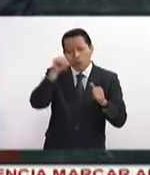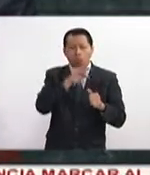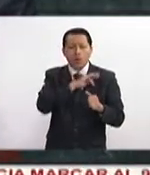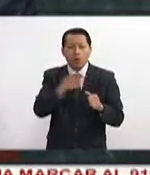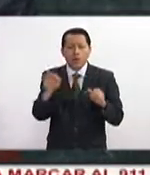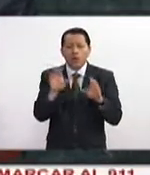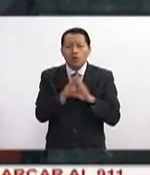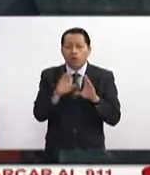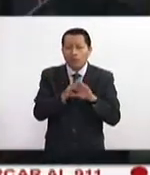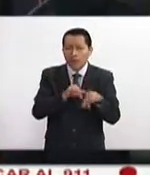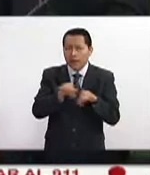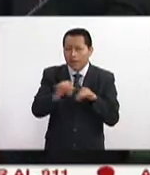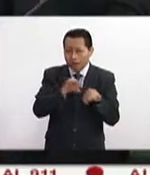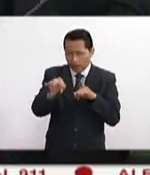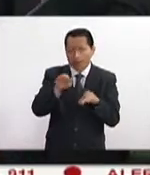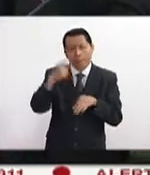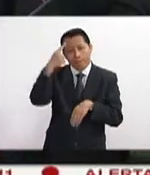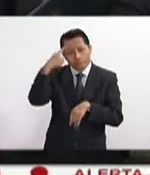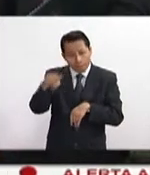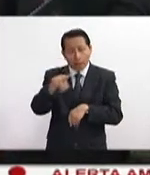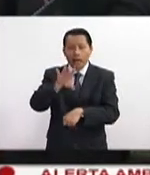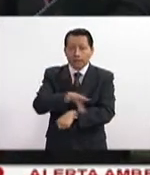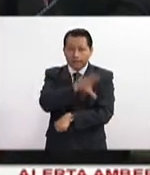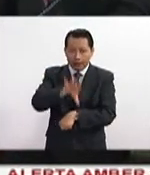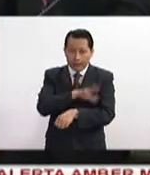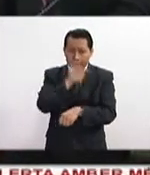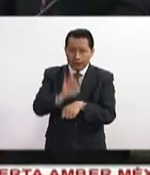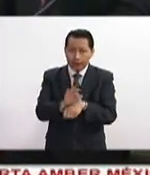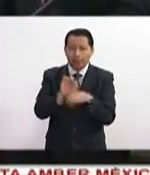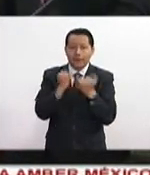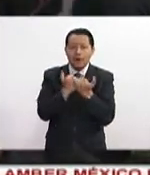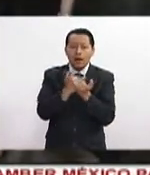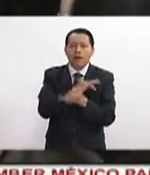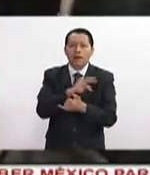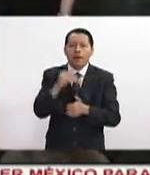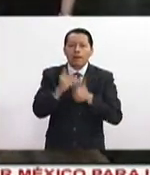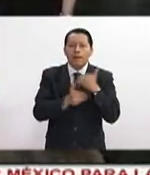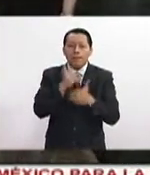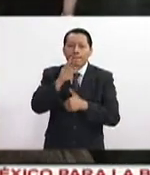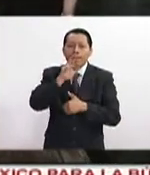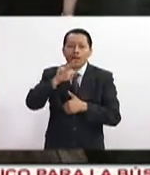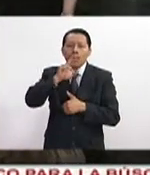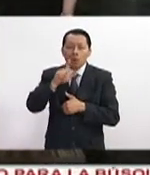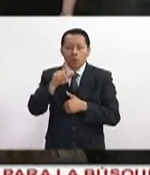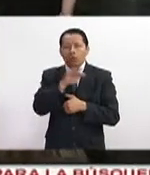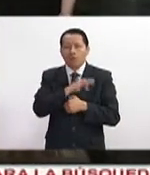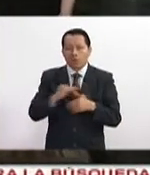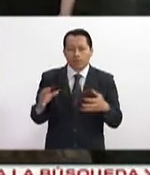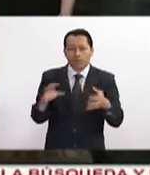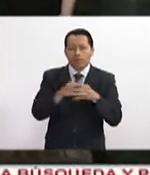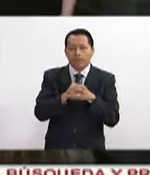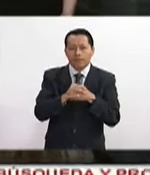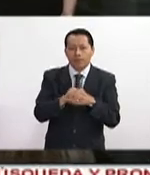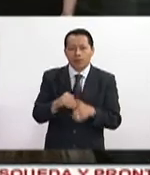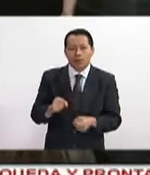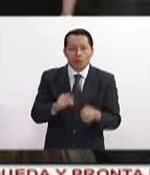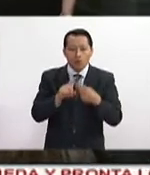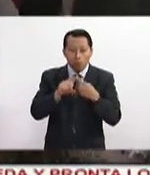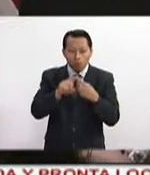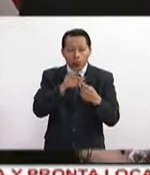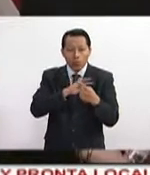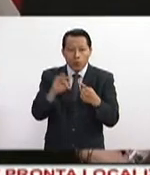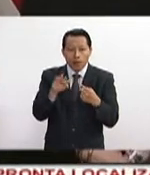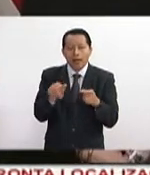para incrementar y fortalecer la seguridad energética y propiciar el crecimiento y la integración de ambos mercados. 1. Fortalecer